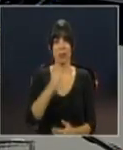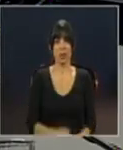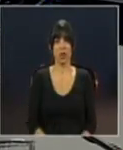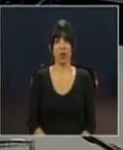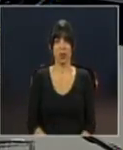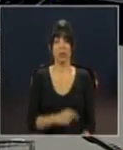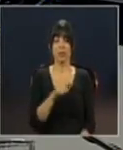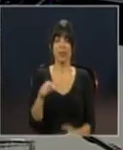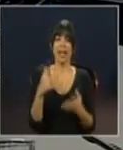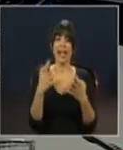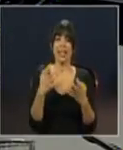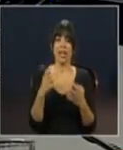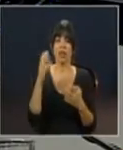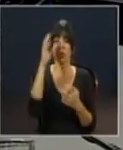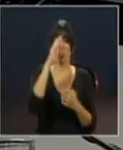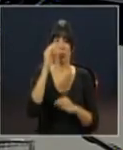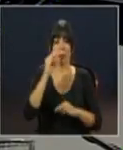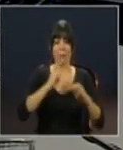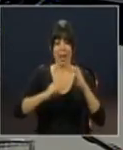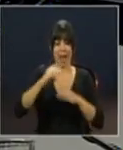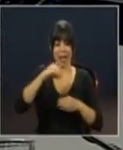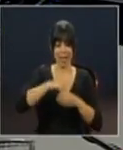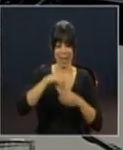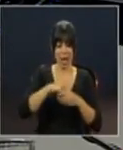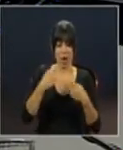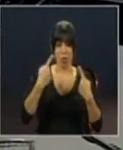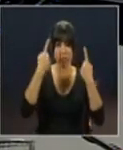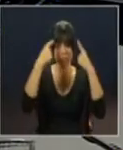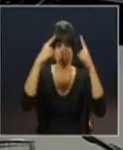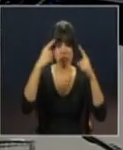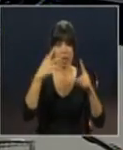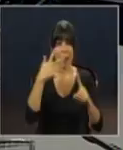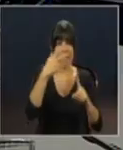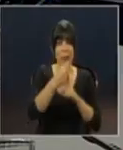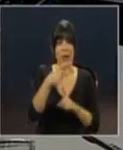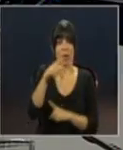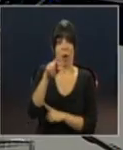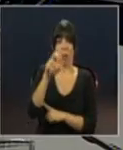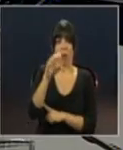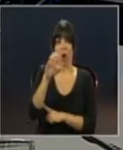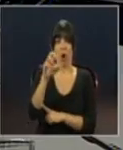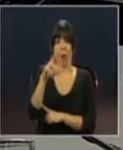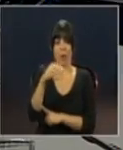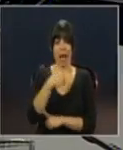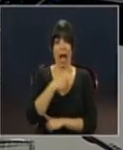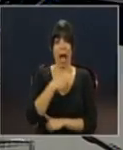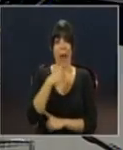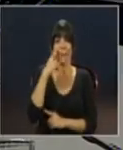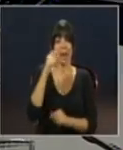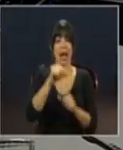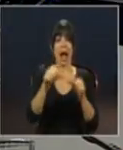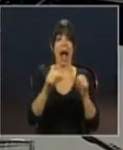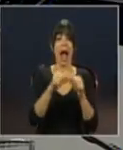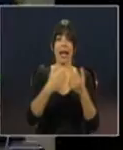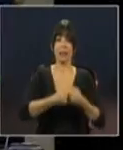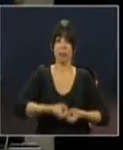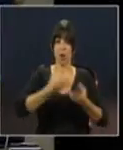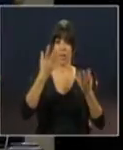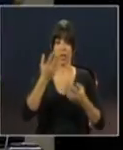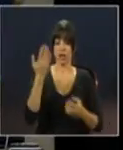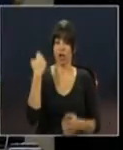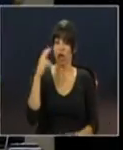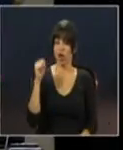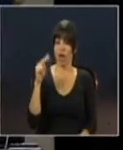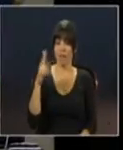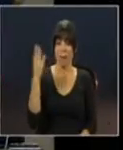Con la intención de emular para el mercado interno el exitoso impacto que Procomer ha tenido para el desarrollo del sector exportador, en noviembre